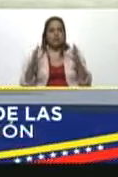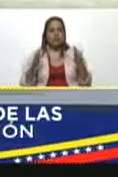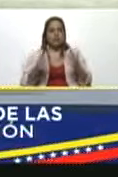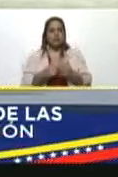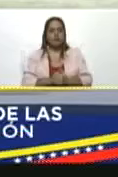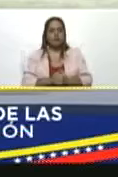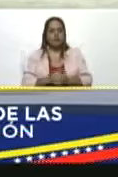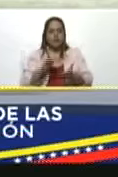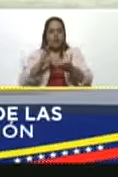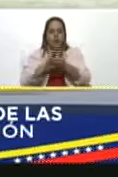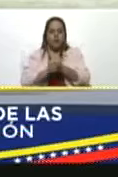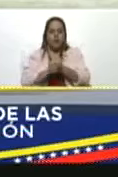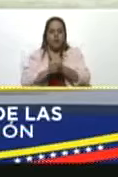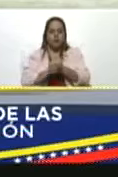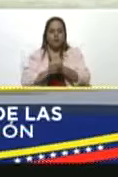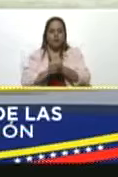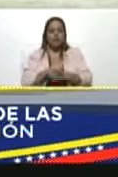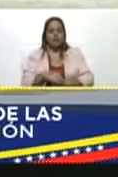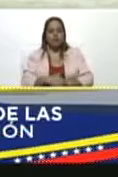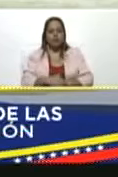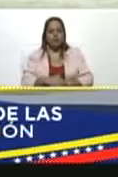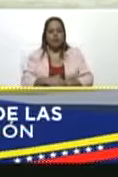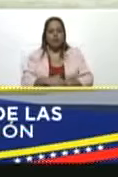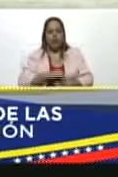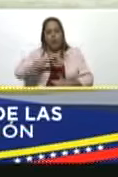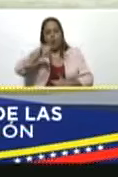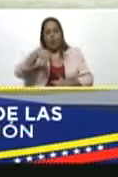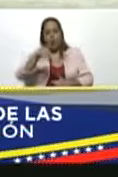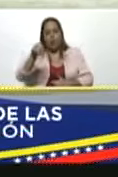Compañero José Félix Rivas, padrino.